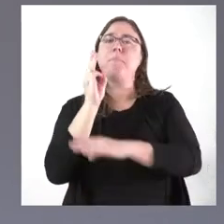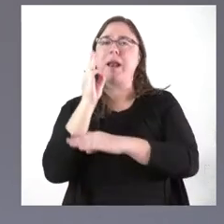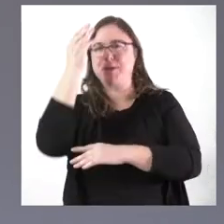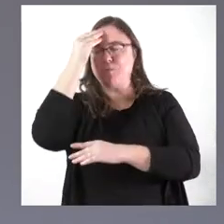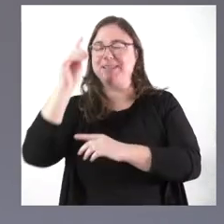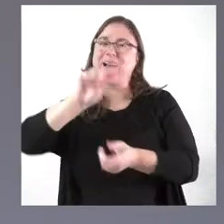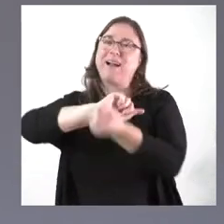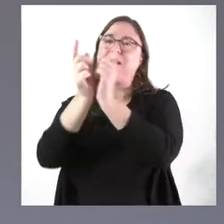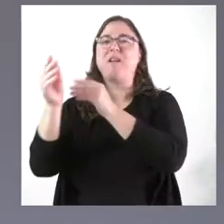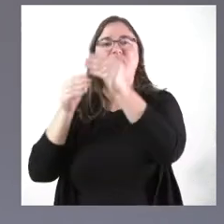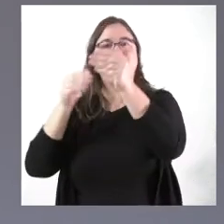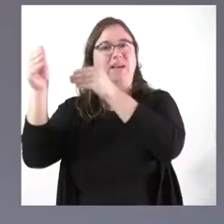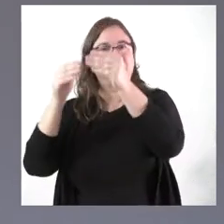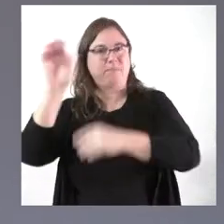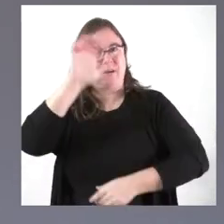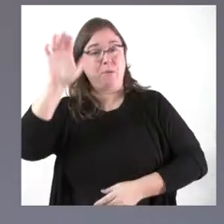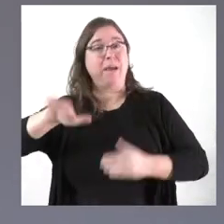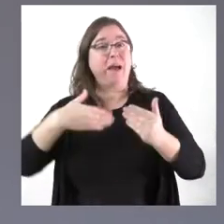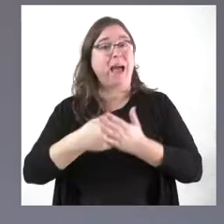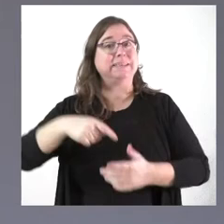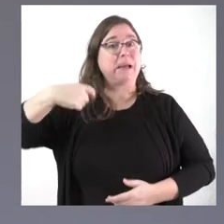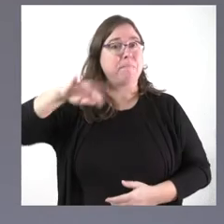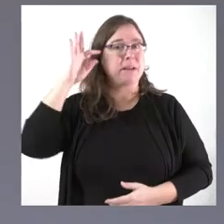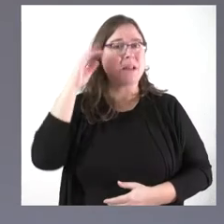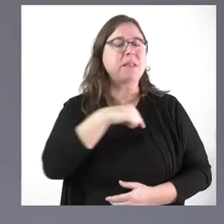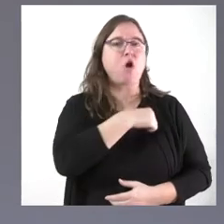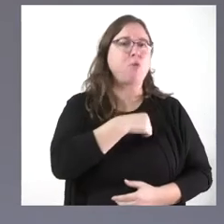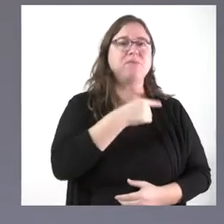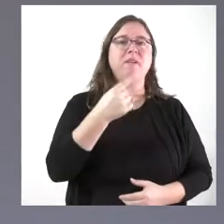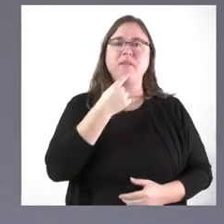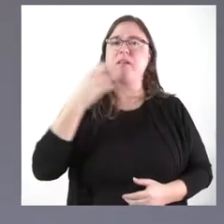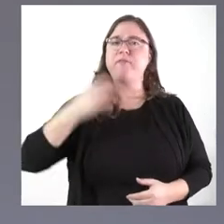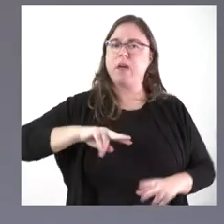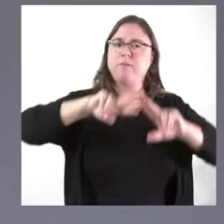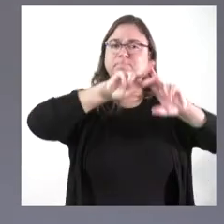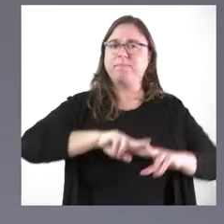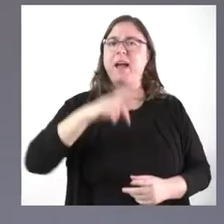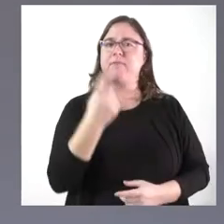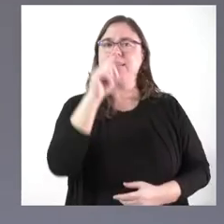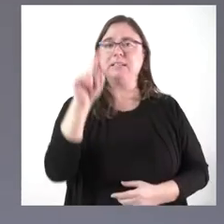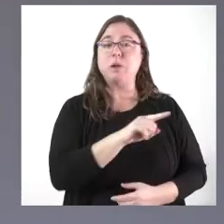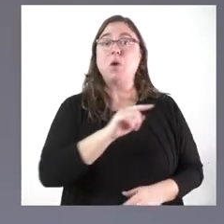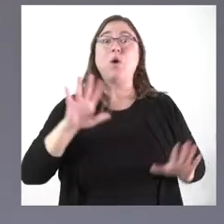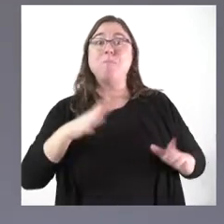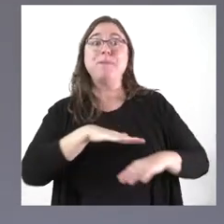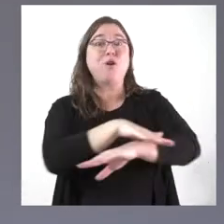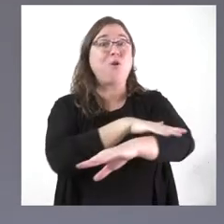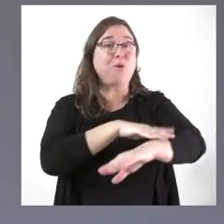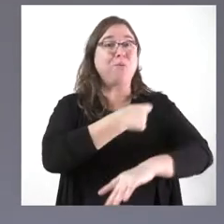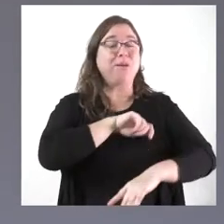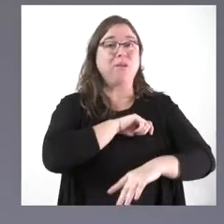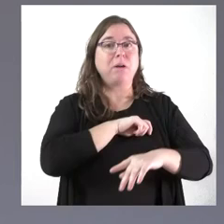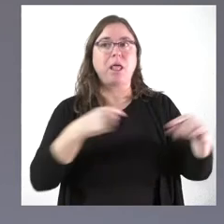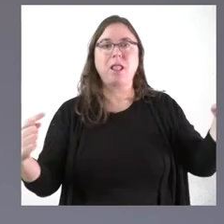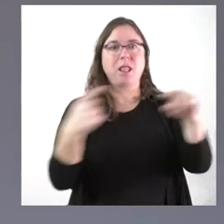flexibilizarlo la propia presidenta de la comisión considera que hay que analizar Si eso es necesario y en cambio el gobierno España camina en sentido